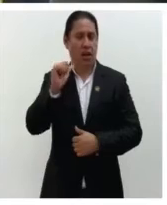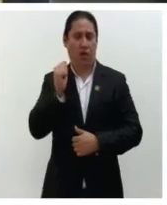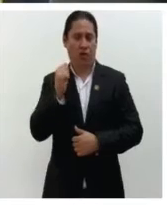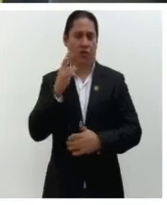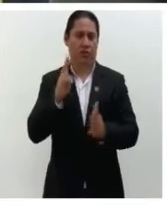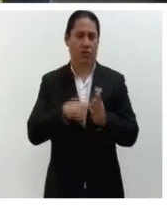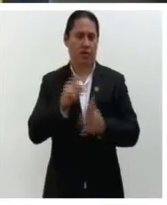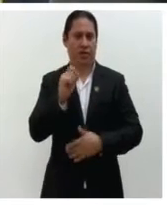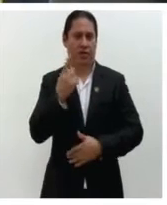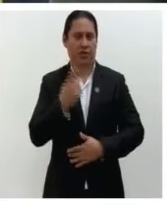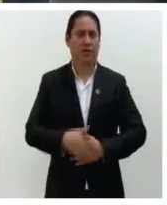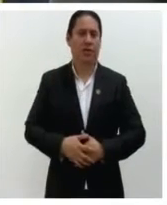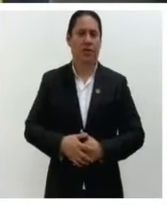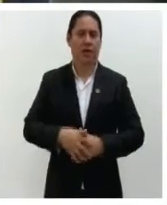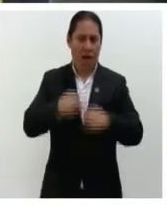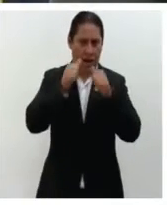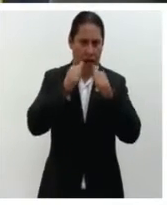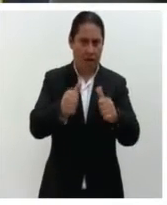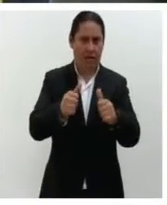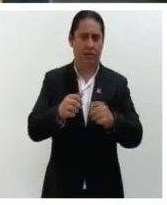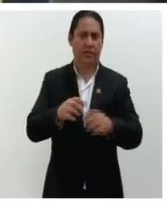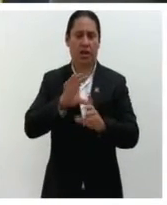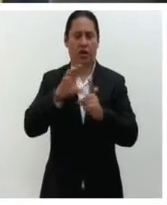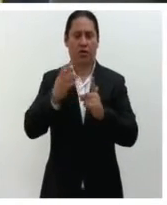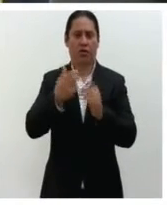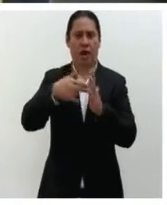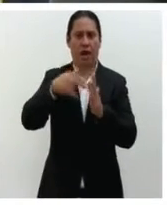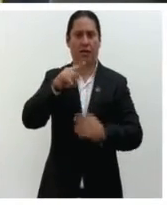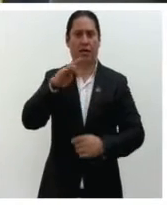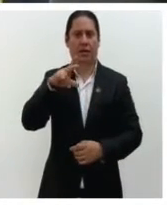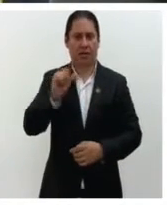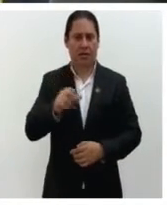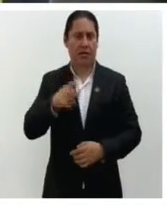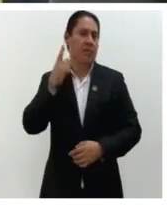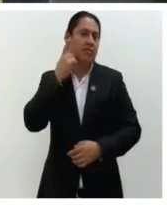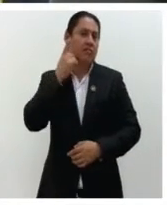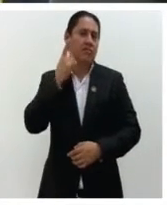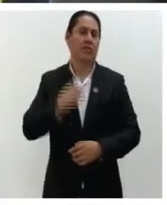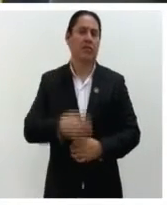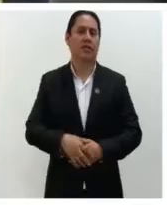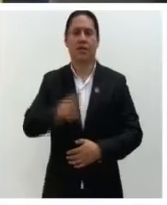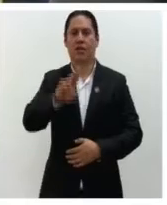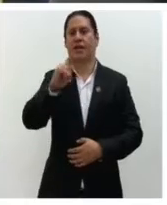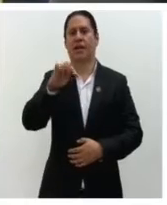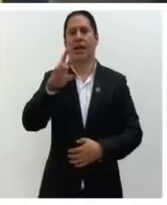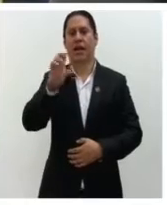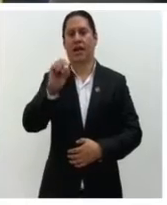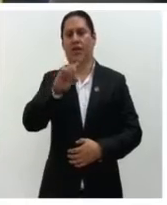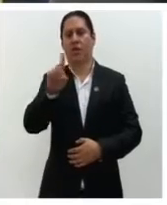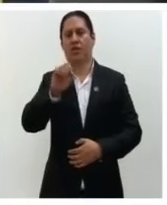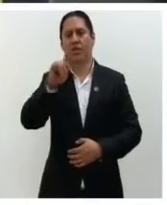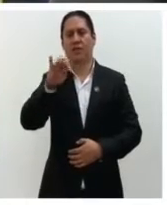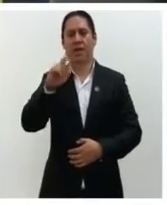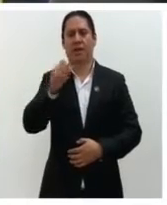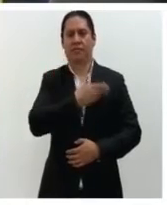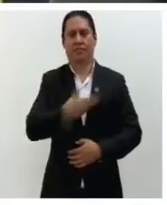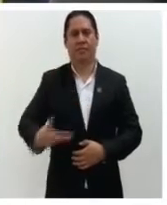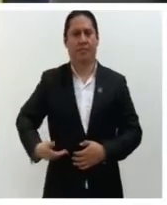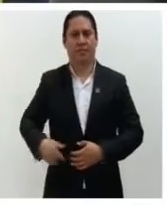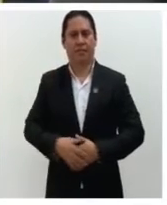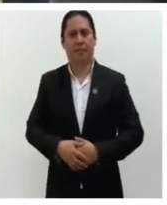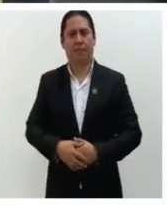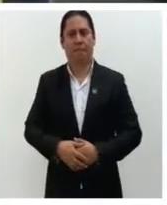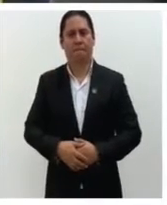2021. Atentamente, por la Comisión de Hacienda, diputado Ricardo Cepeda Gutiérrez, presidente.